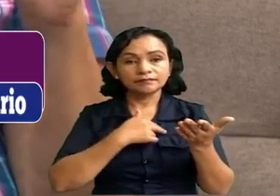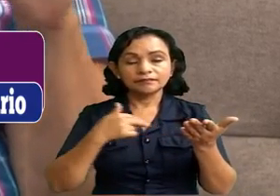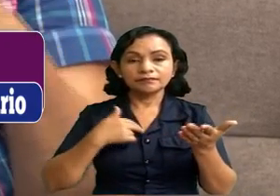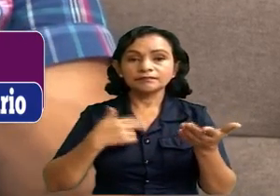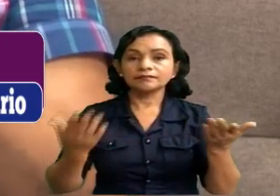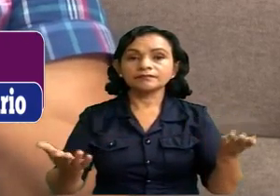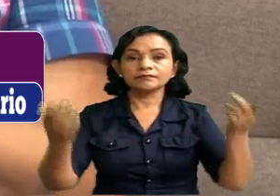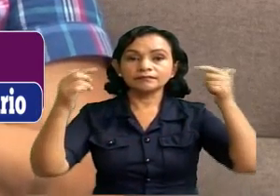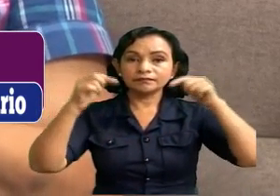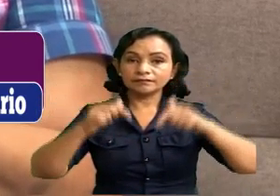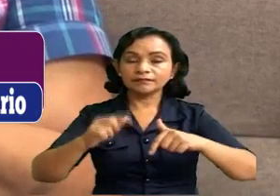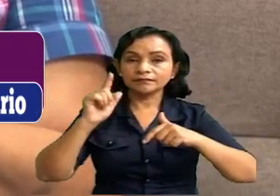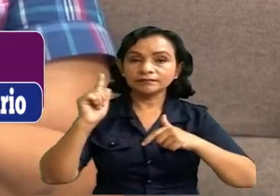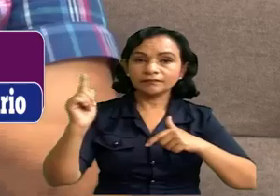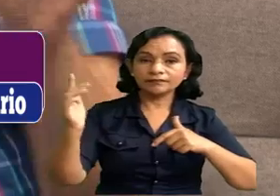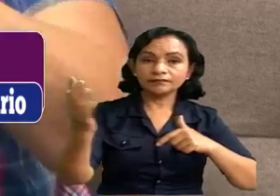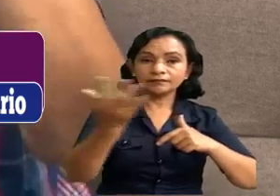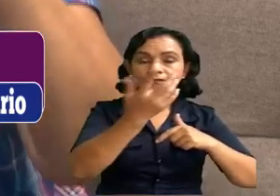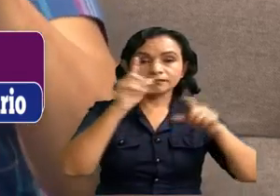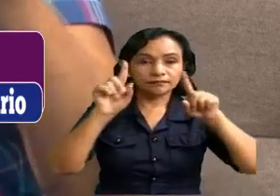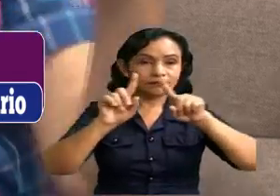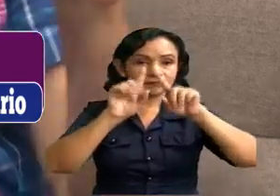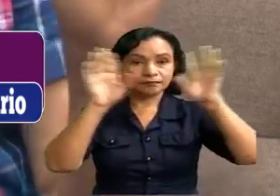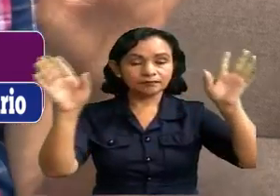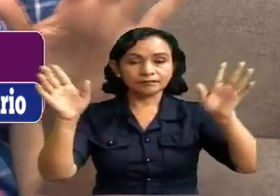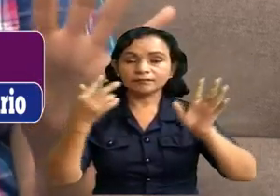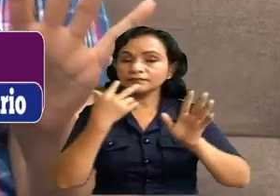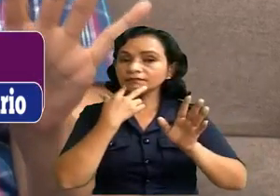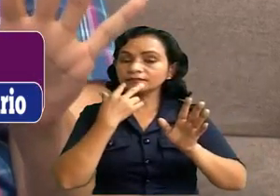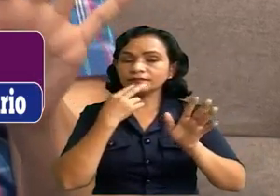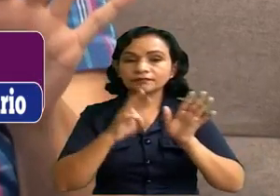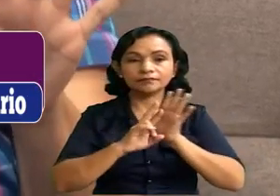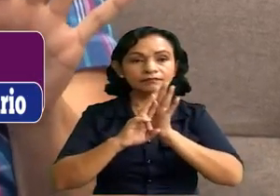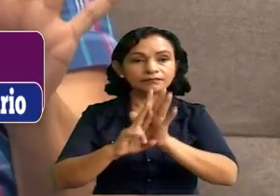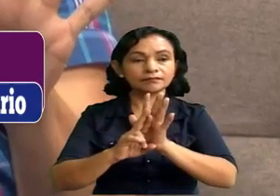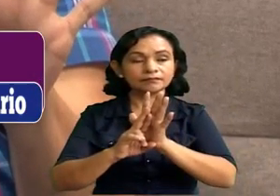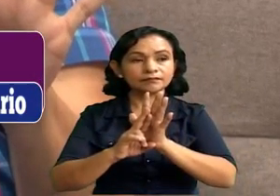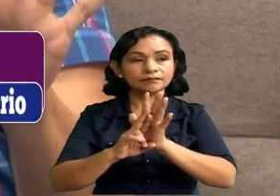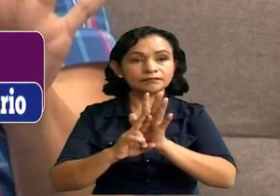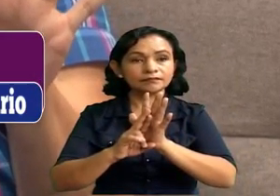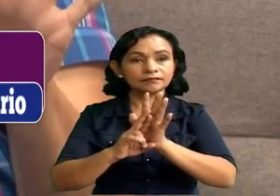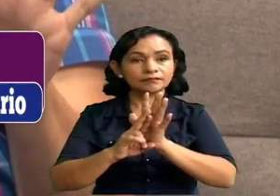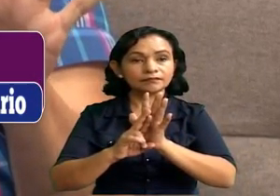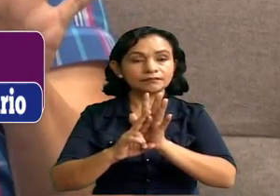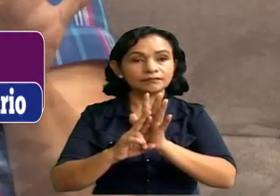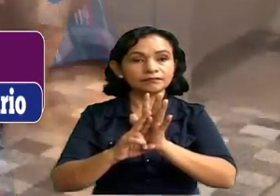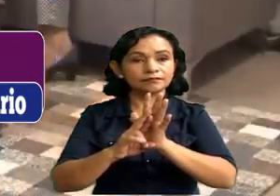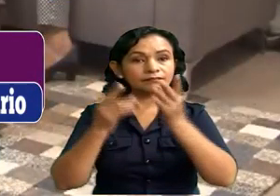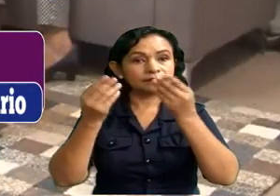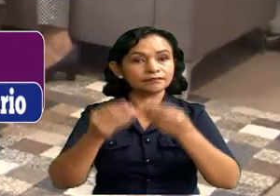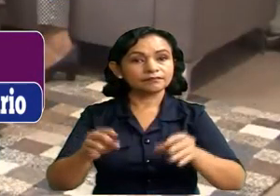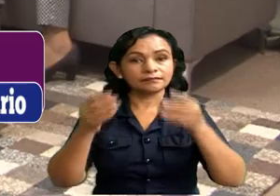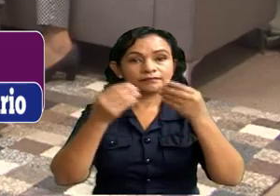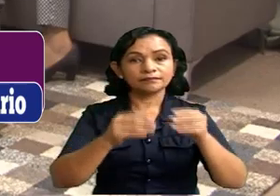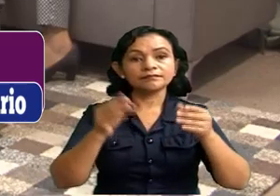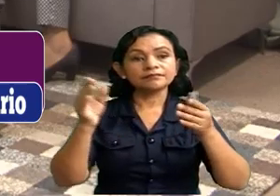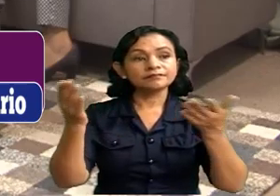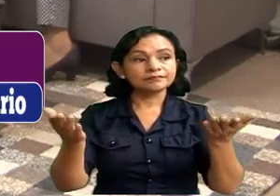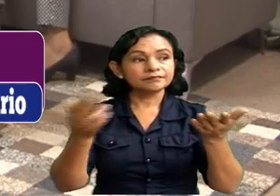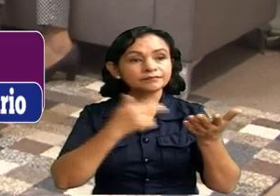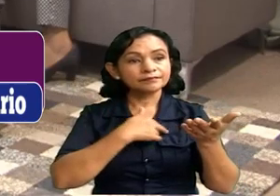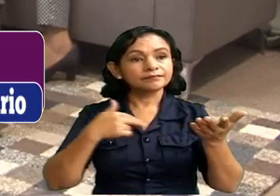actualmente, como todos estamos claros, esa sociedad civil no nos representa. Y están perdiendo precisamente, dice, los últimos reductos que le quedan. Están